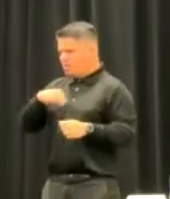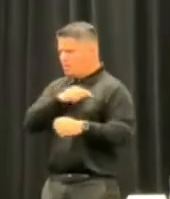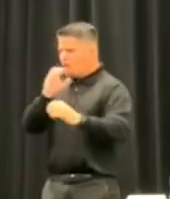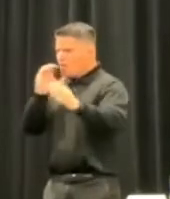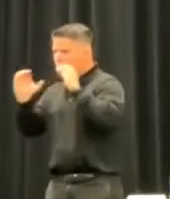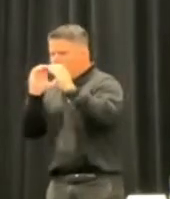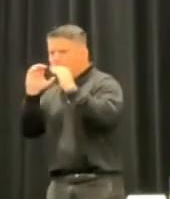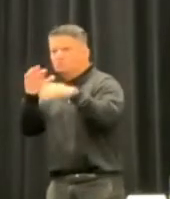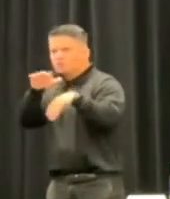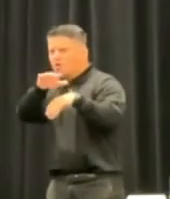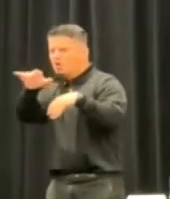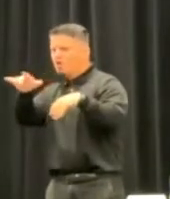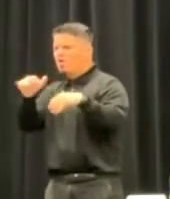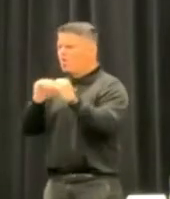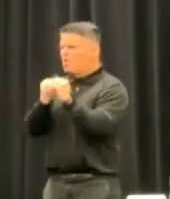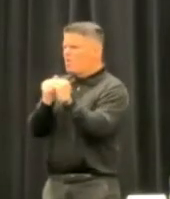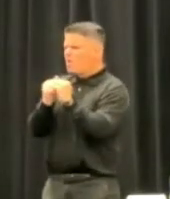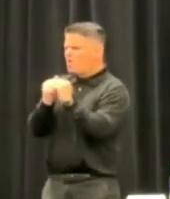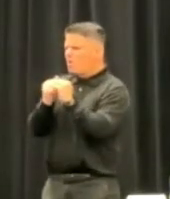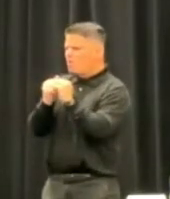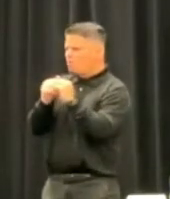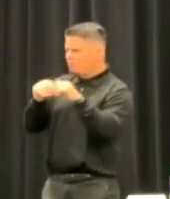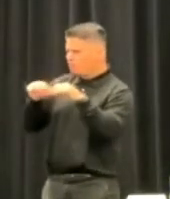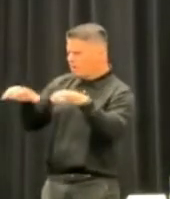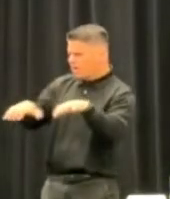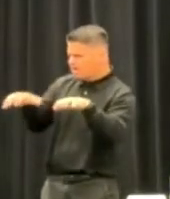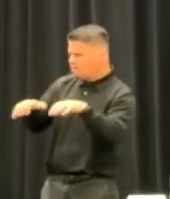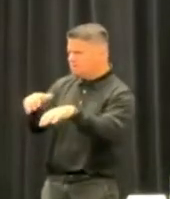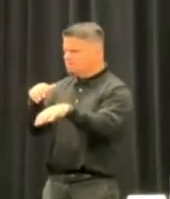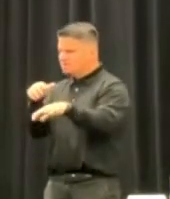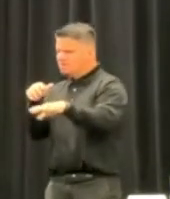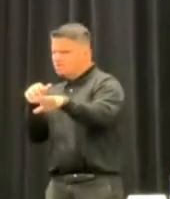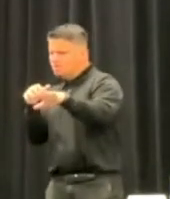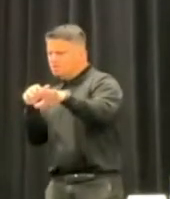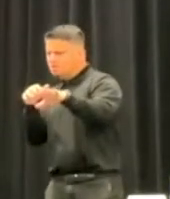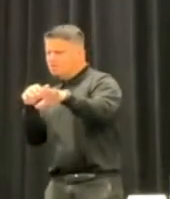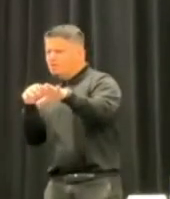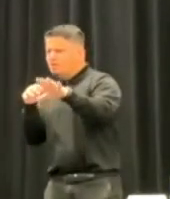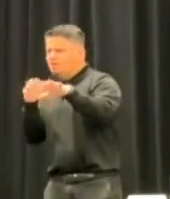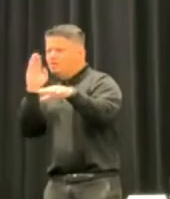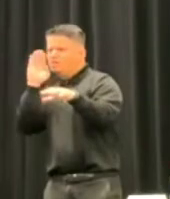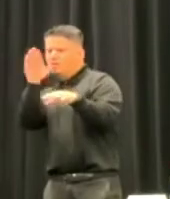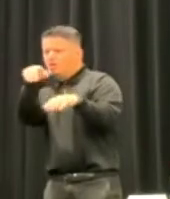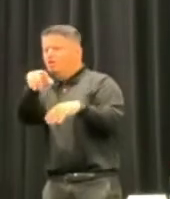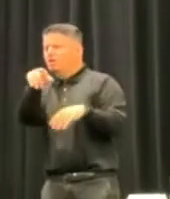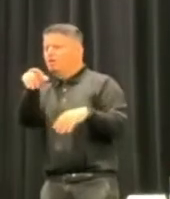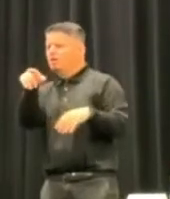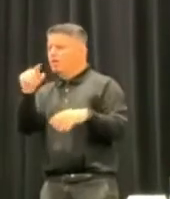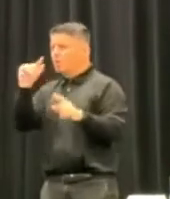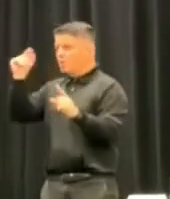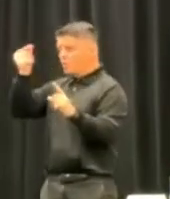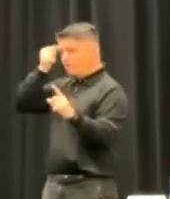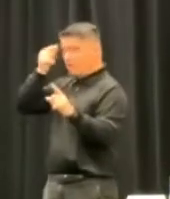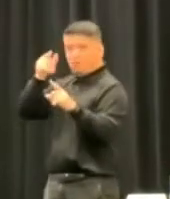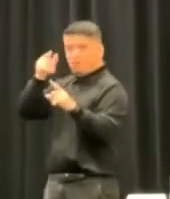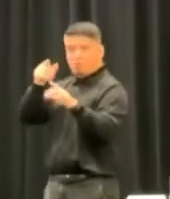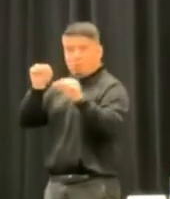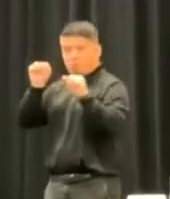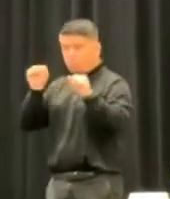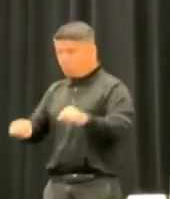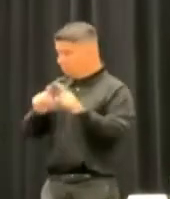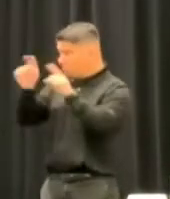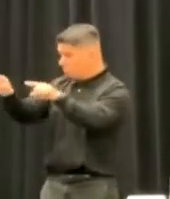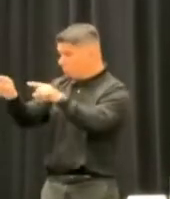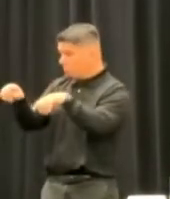comunicar ejecutar y comunicar el gobernador no tiene que estar presente en todo lo que hagamos el gobernador no ha pedido ser protagonista